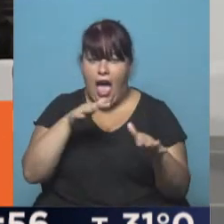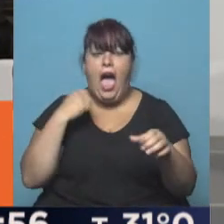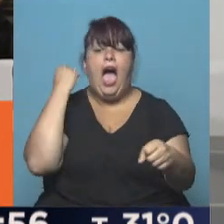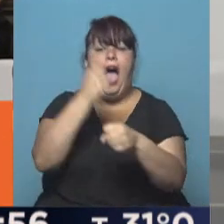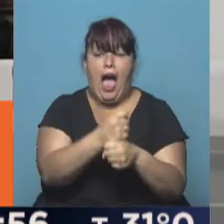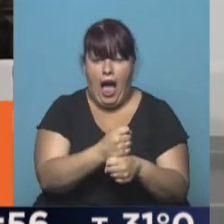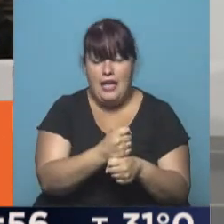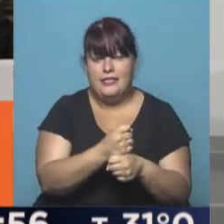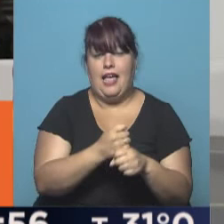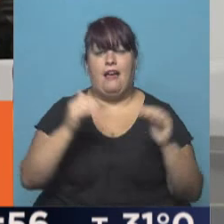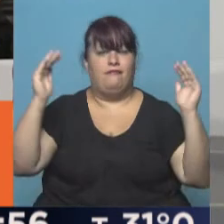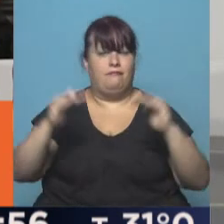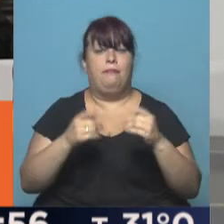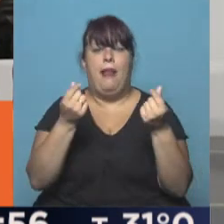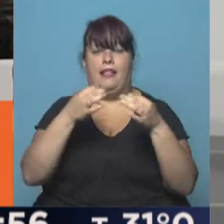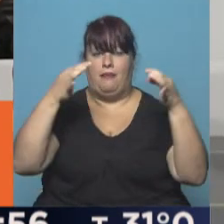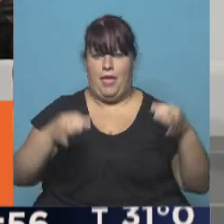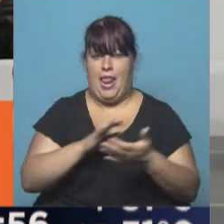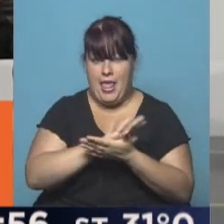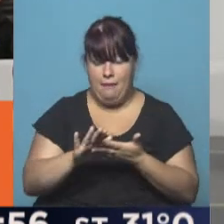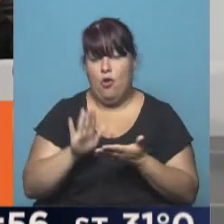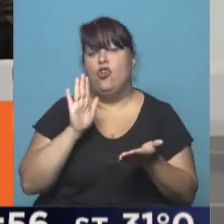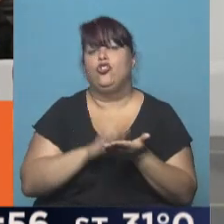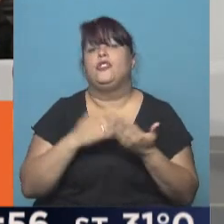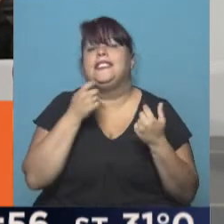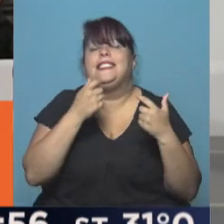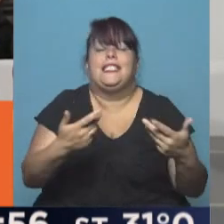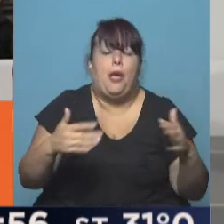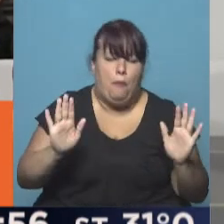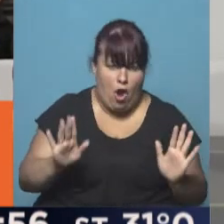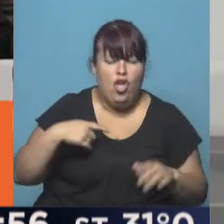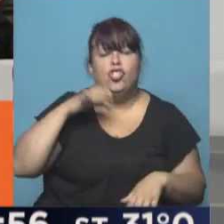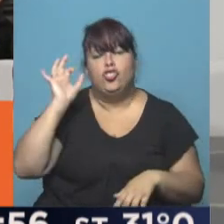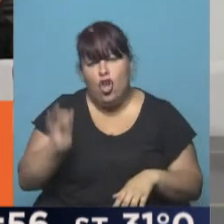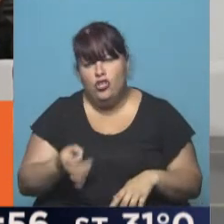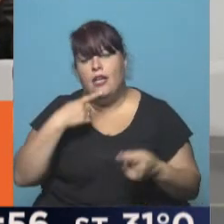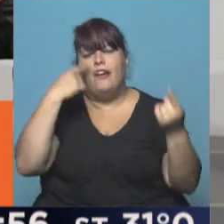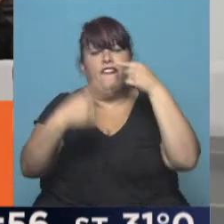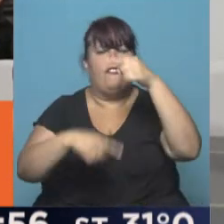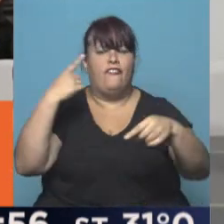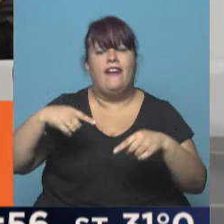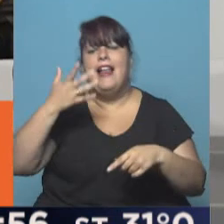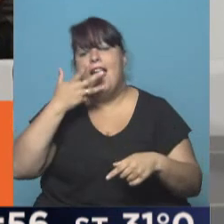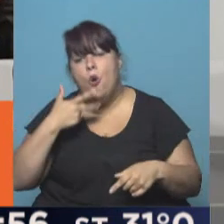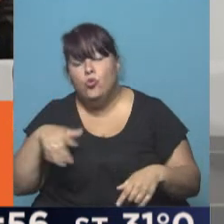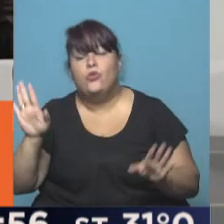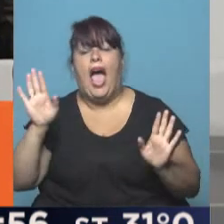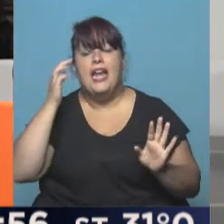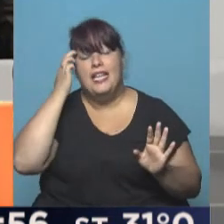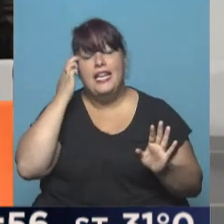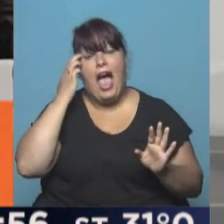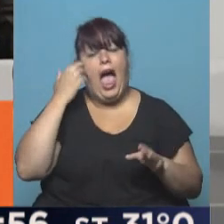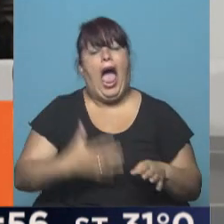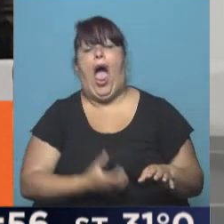hacia la disciplina fiscal en el marco de lo posible. Yo sé que hay muchas voces que quisieran que tuviéramos